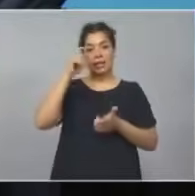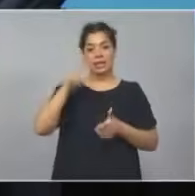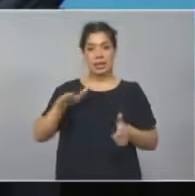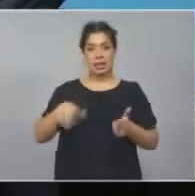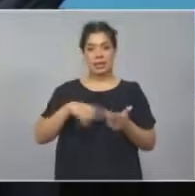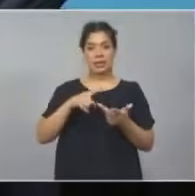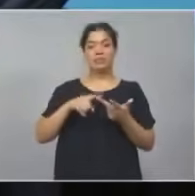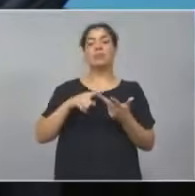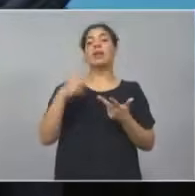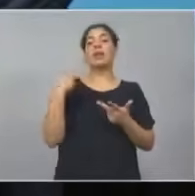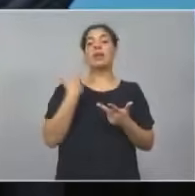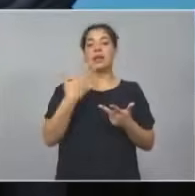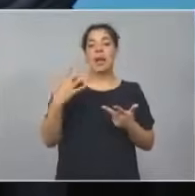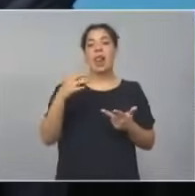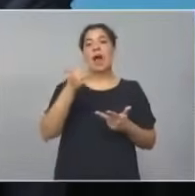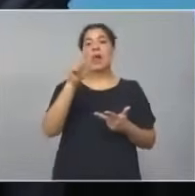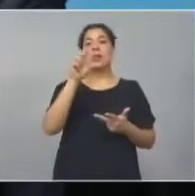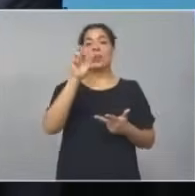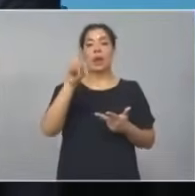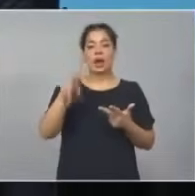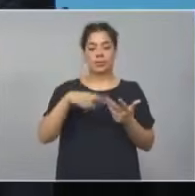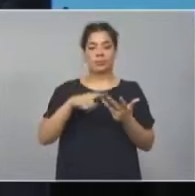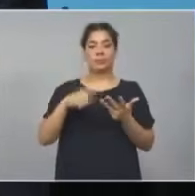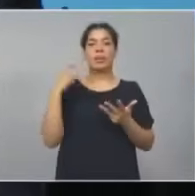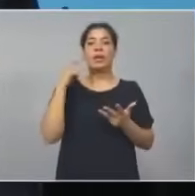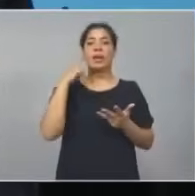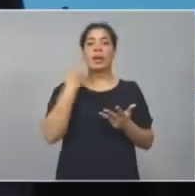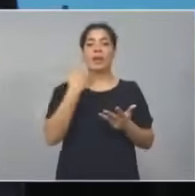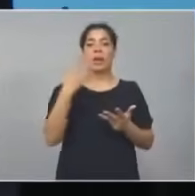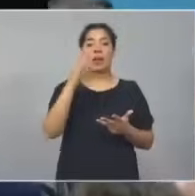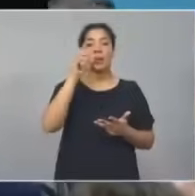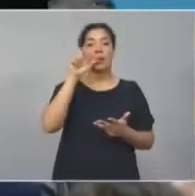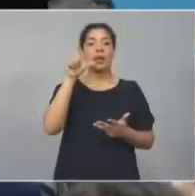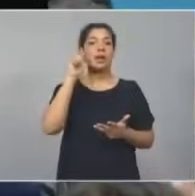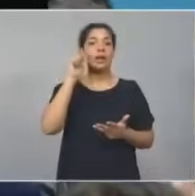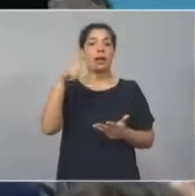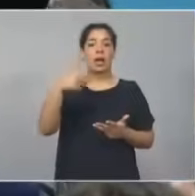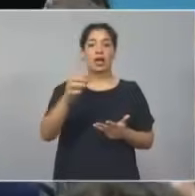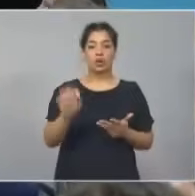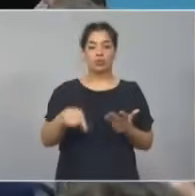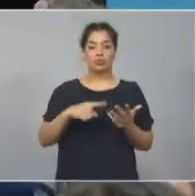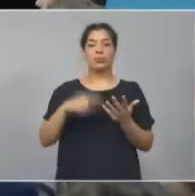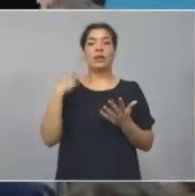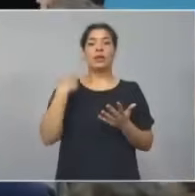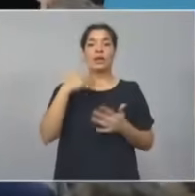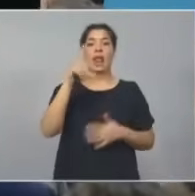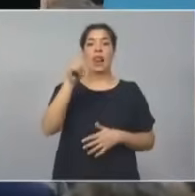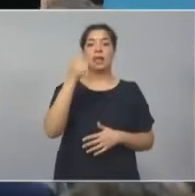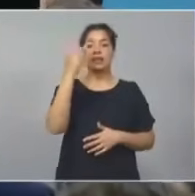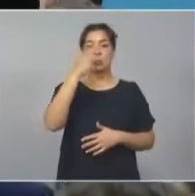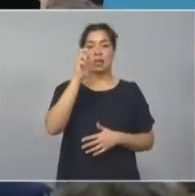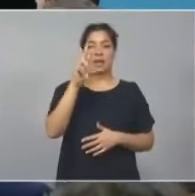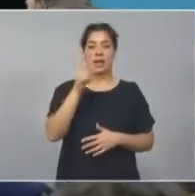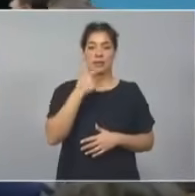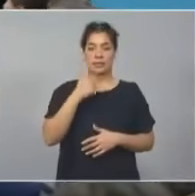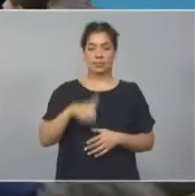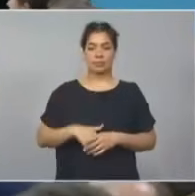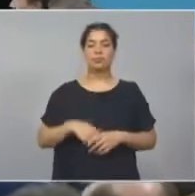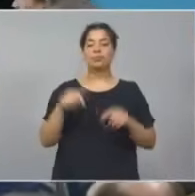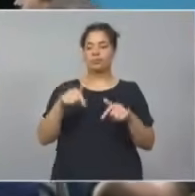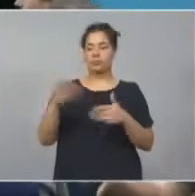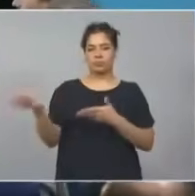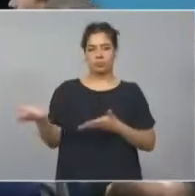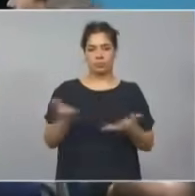Belgrano, General Guido y General Las Heras. Invitamos al intendente de Dolores a realizar la firma,